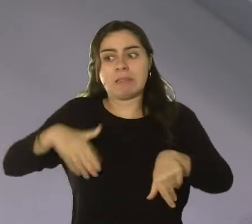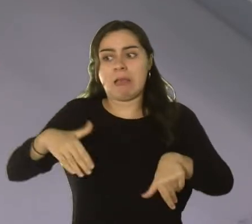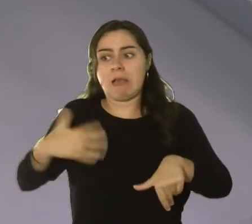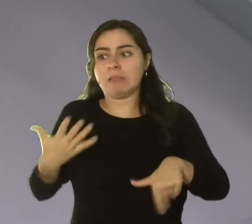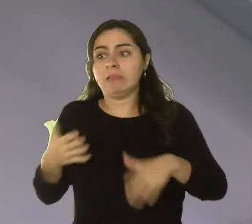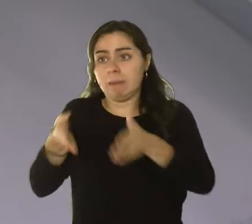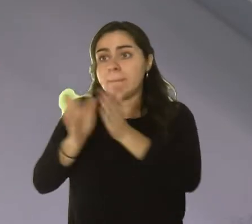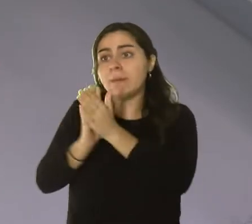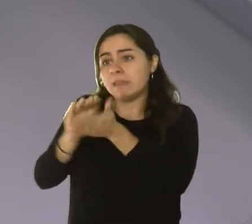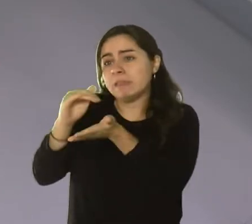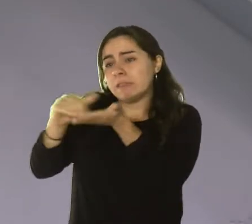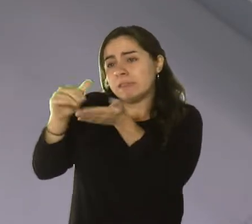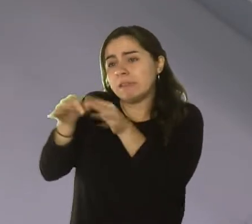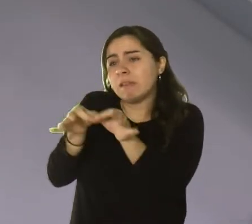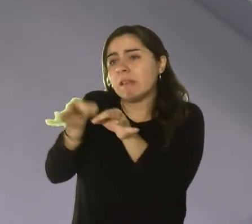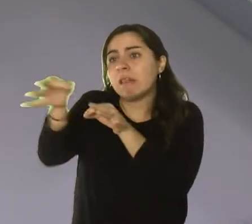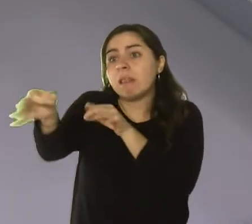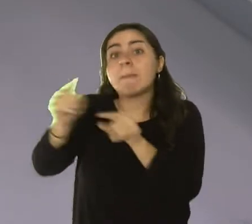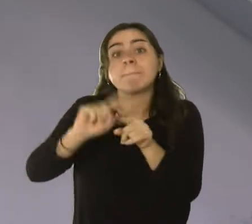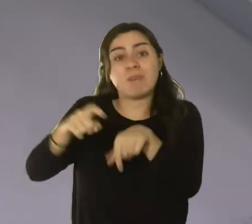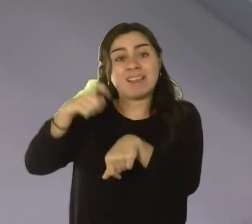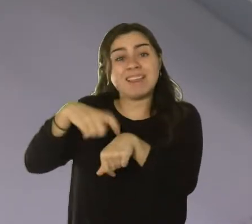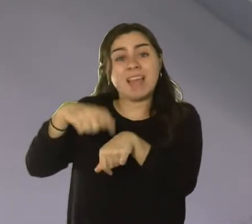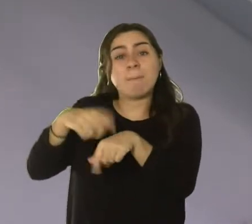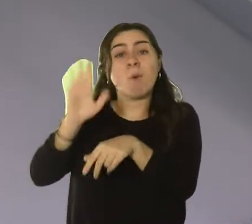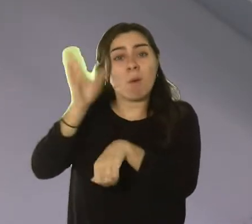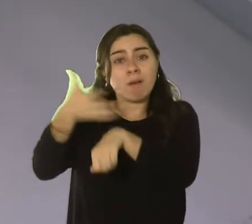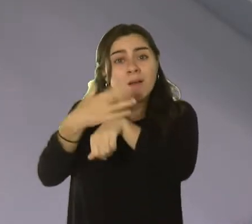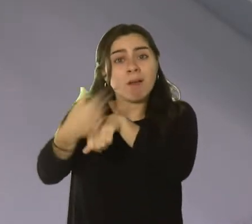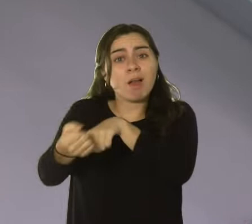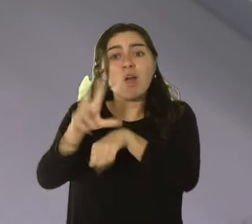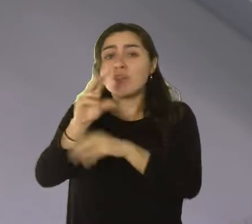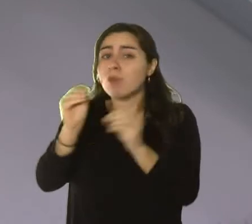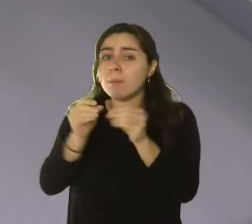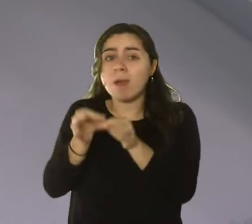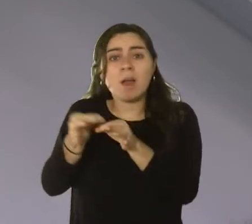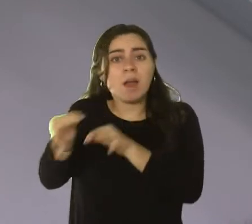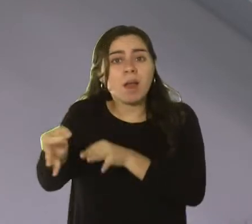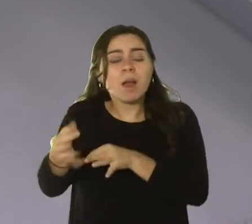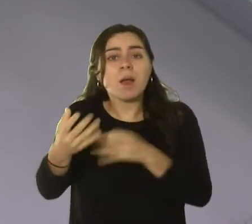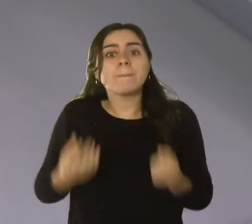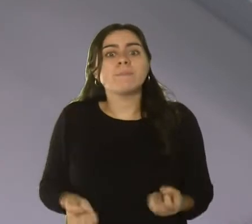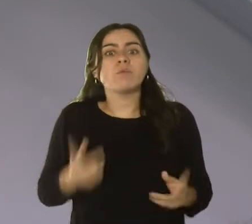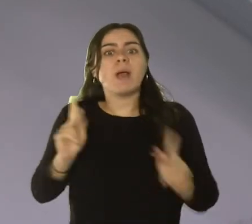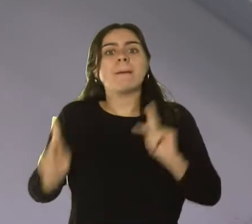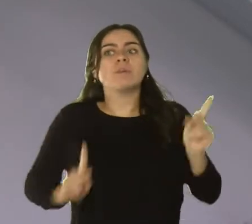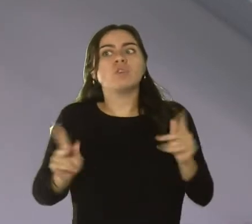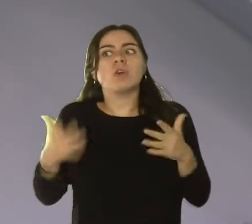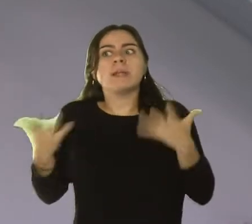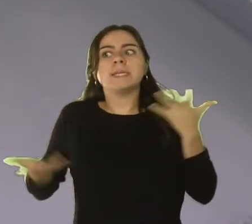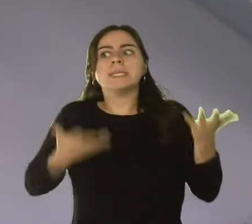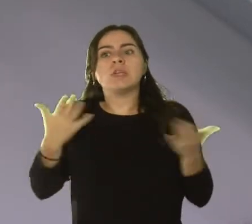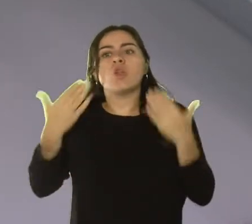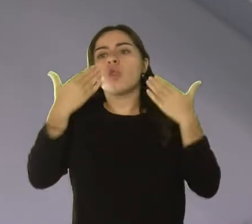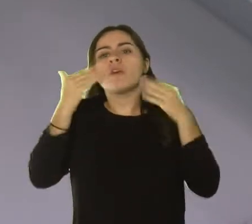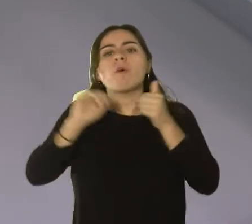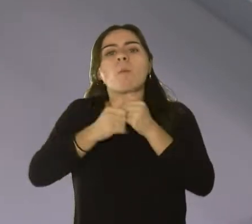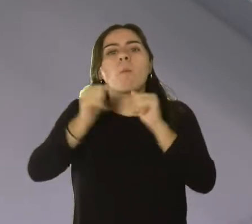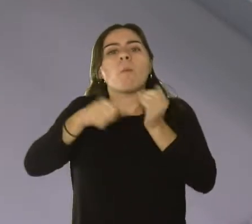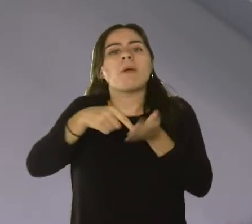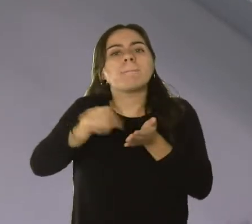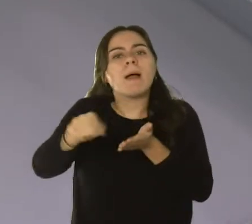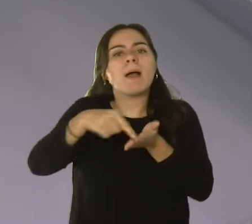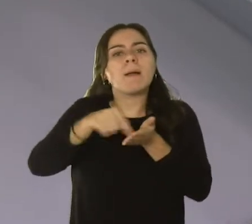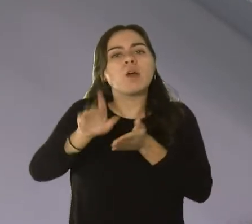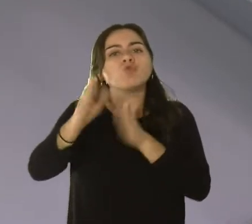moratorias, pero se le va a acabar la oportunidad y muchos de ellos no tienen ahora mismo cómo ponerse al día con la cuenta